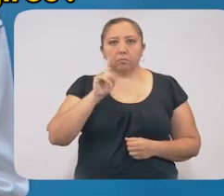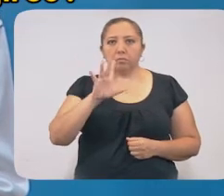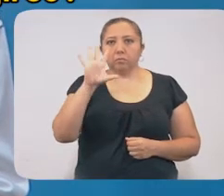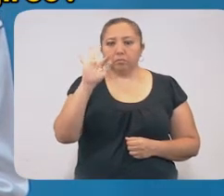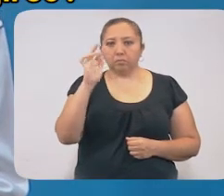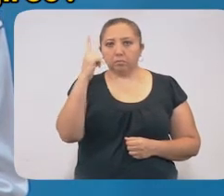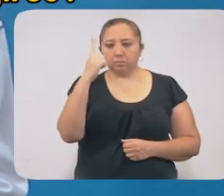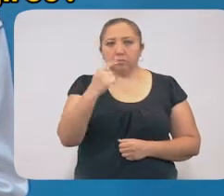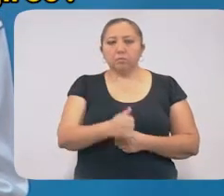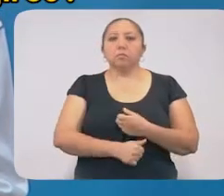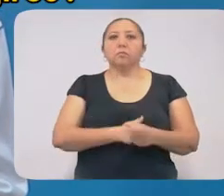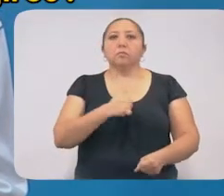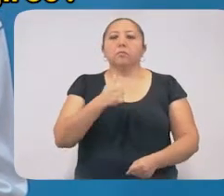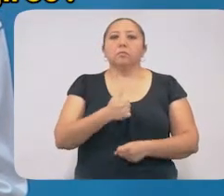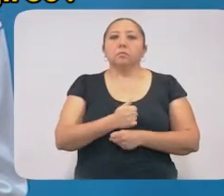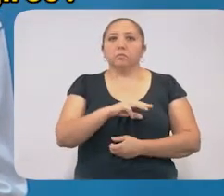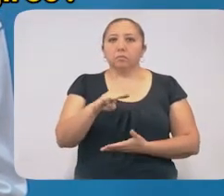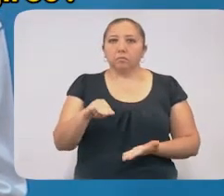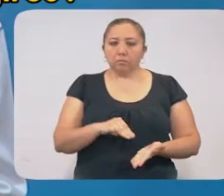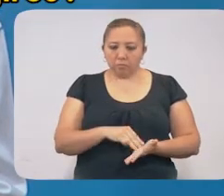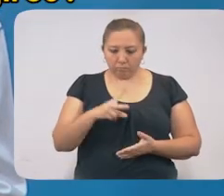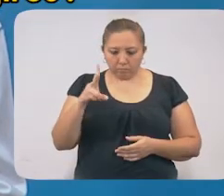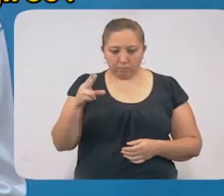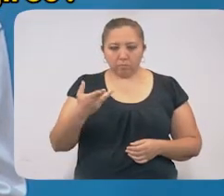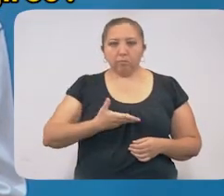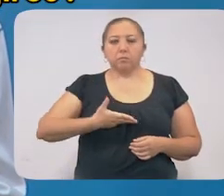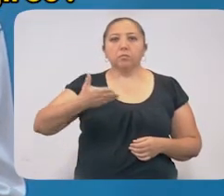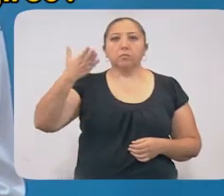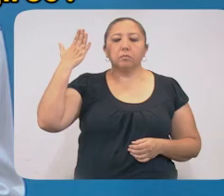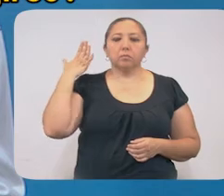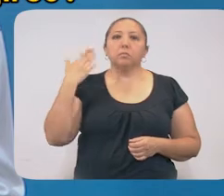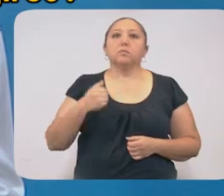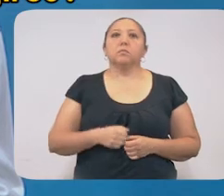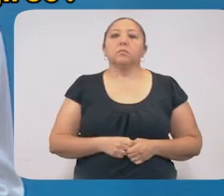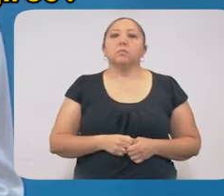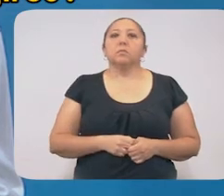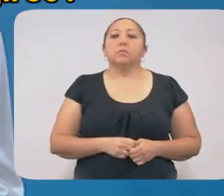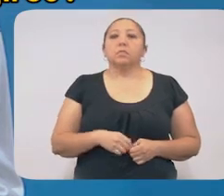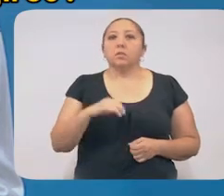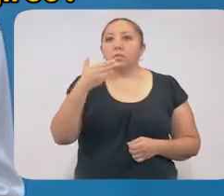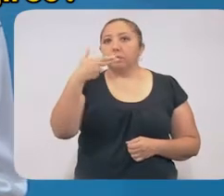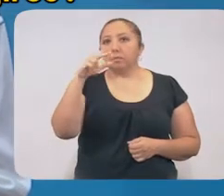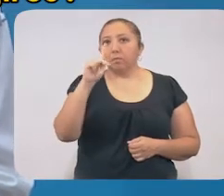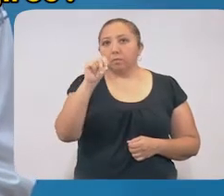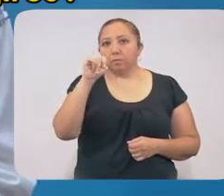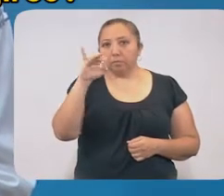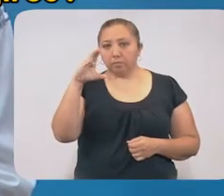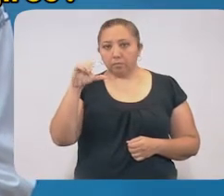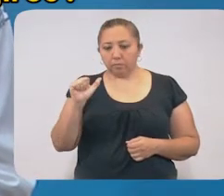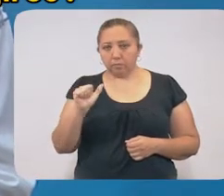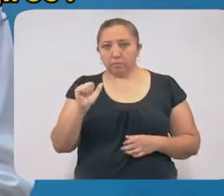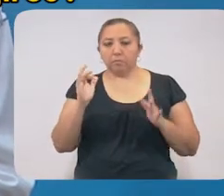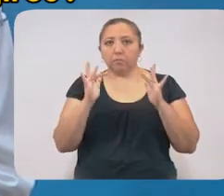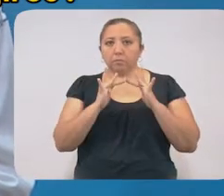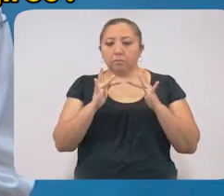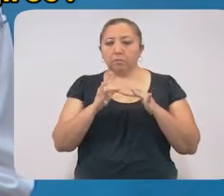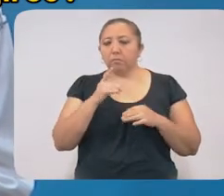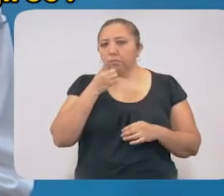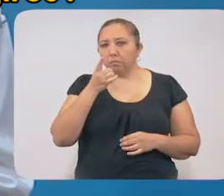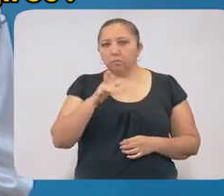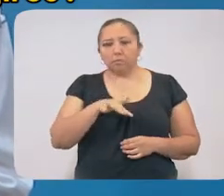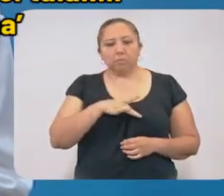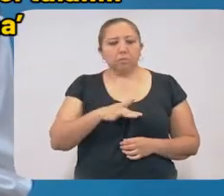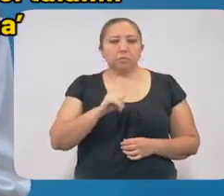de 41 años de edad, de Mérida, quien también padecía insuficiencia hepática crónica. Sus contactos se reportan